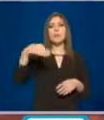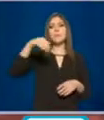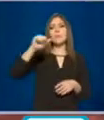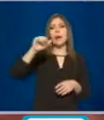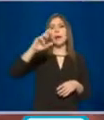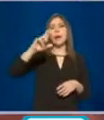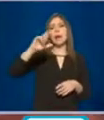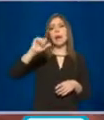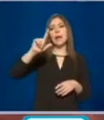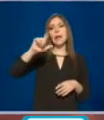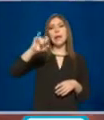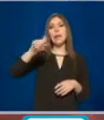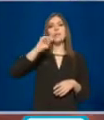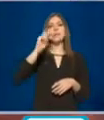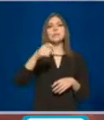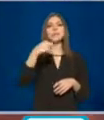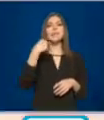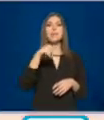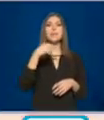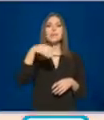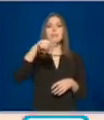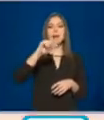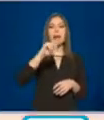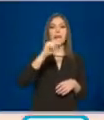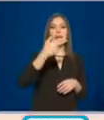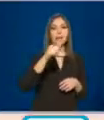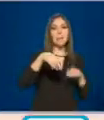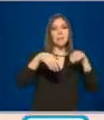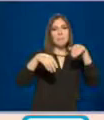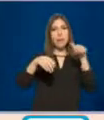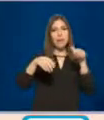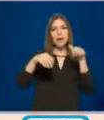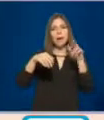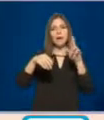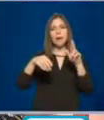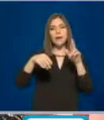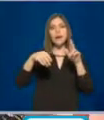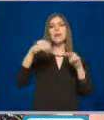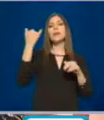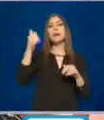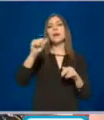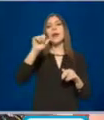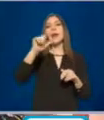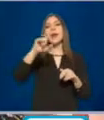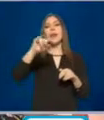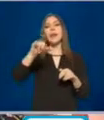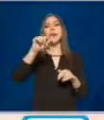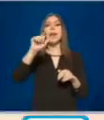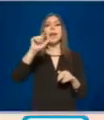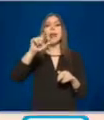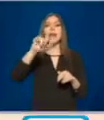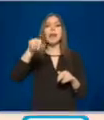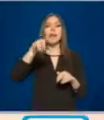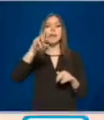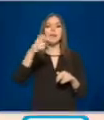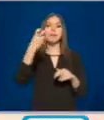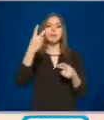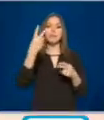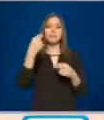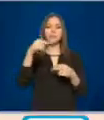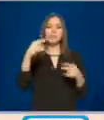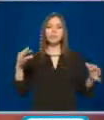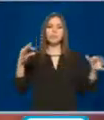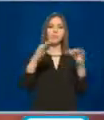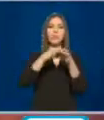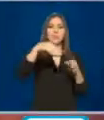la combinación. La combinación. Entonces, ¿qué es lo que se está tratando? De posicionar esa marca de tal manera que quede ya en la mente de